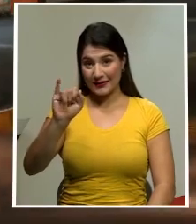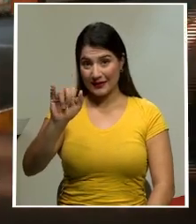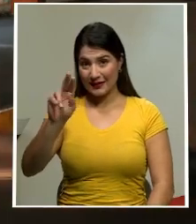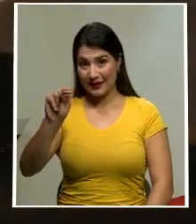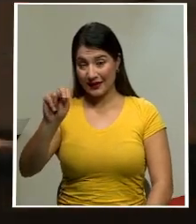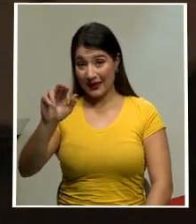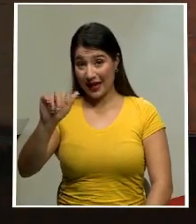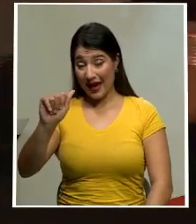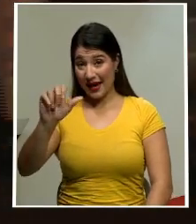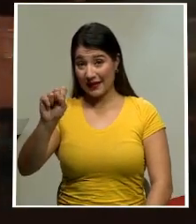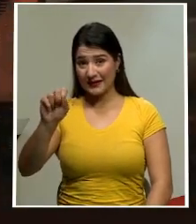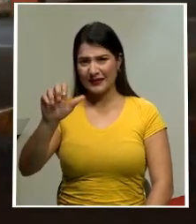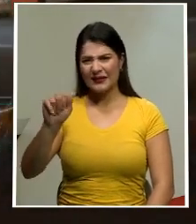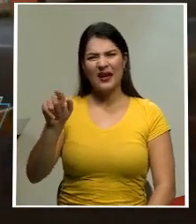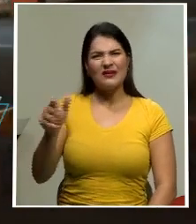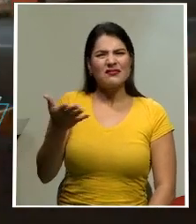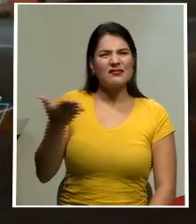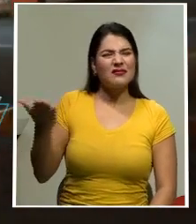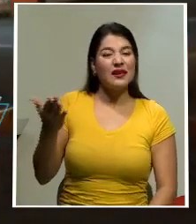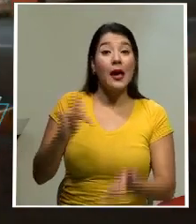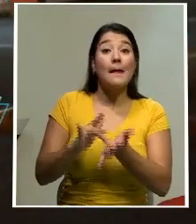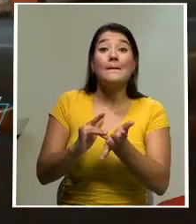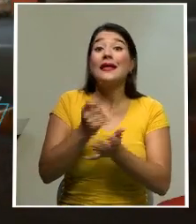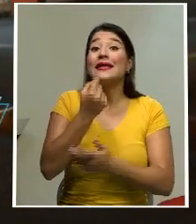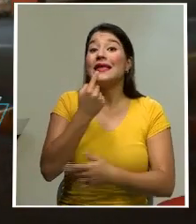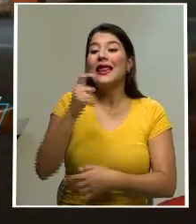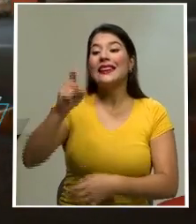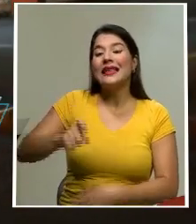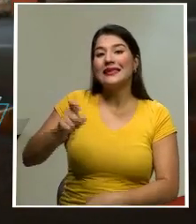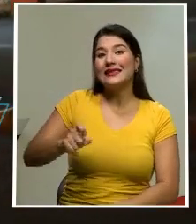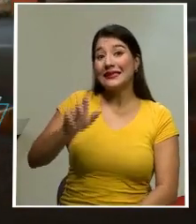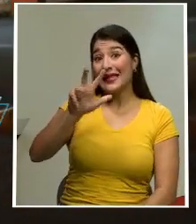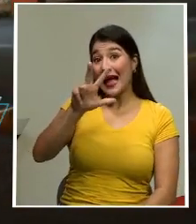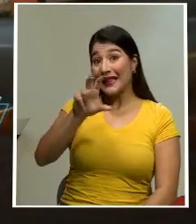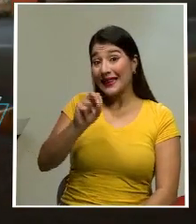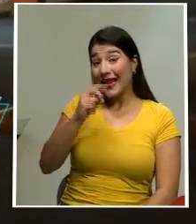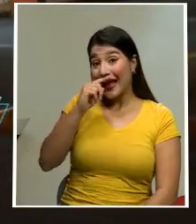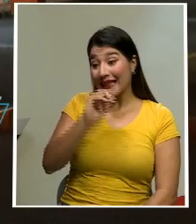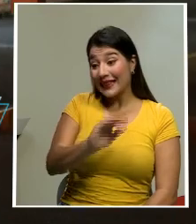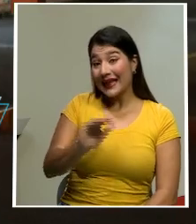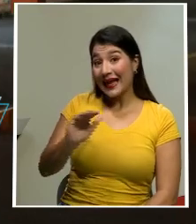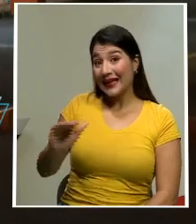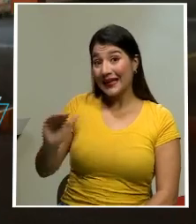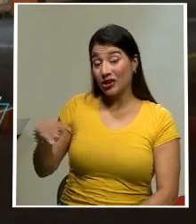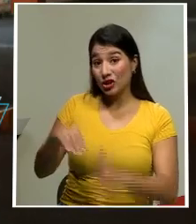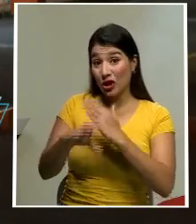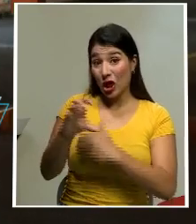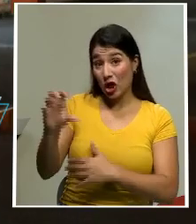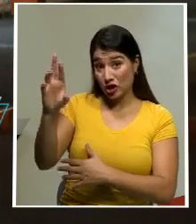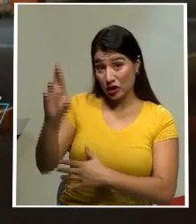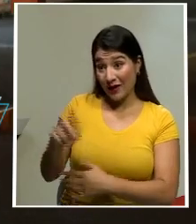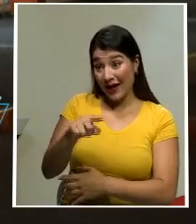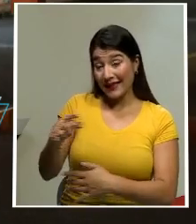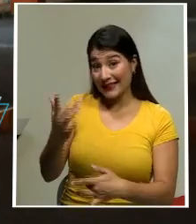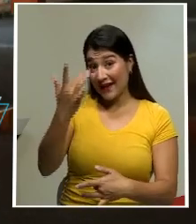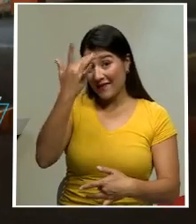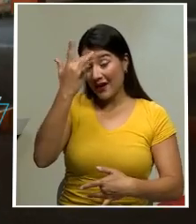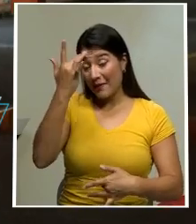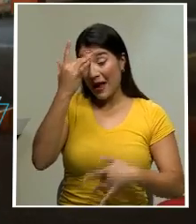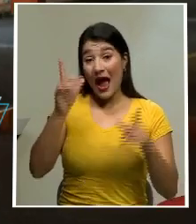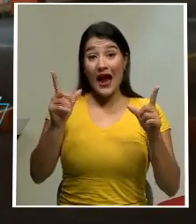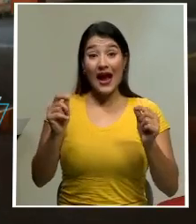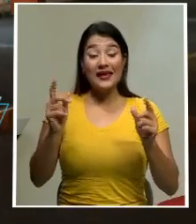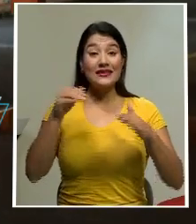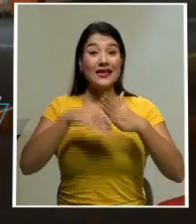trata de un tratamiento que requieren al menos 30 menores en el país que padecen de leucemia